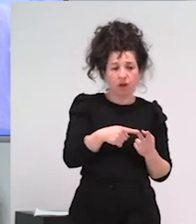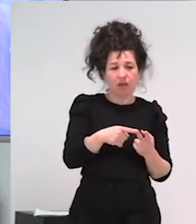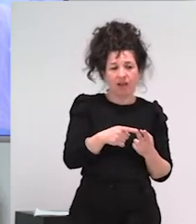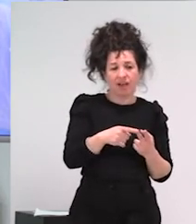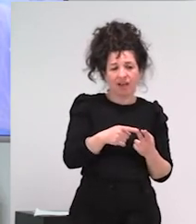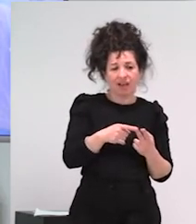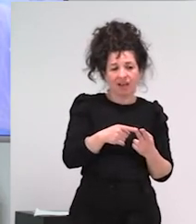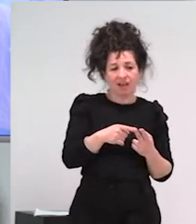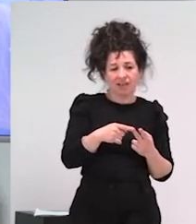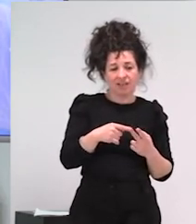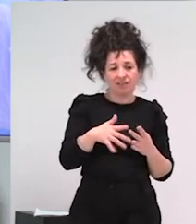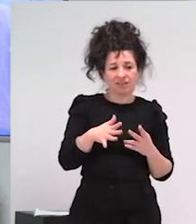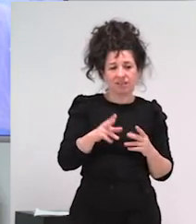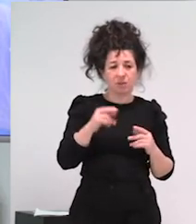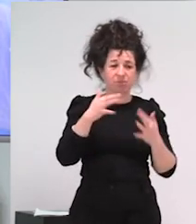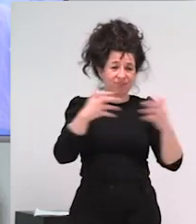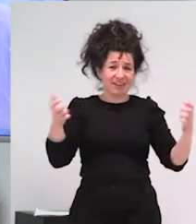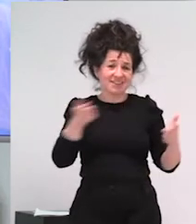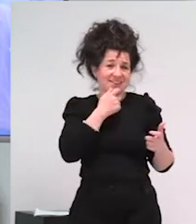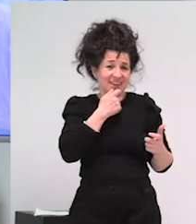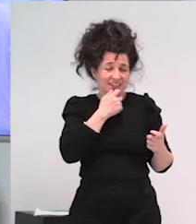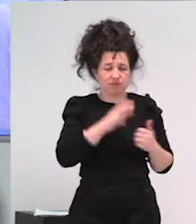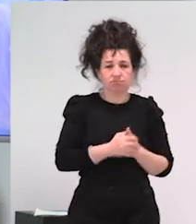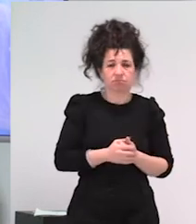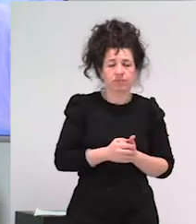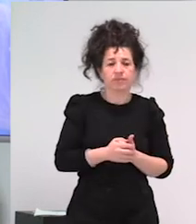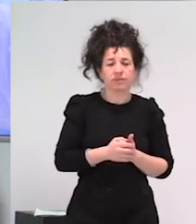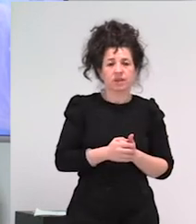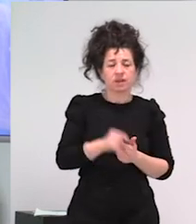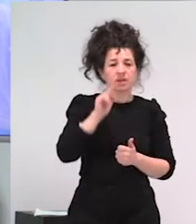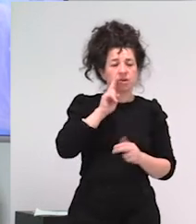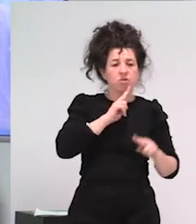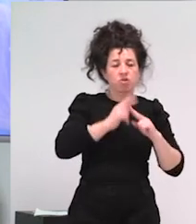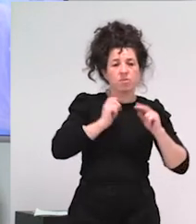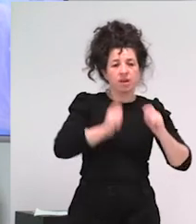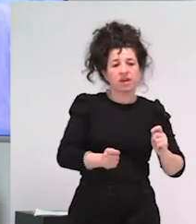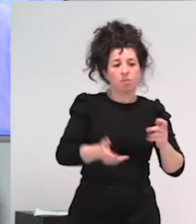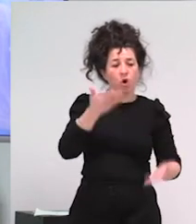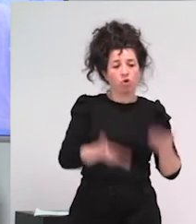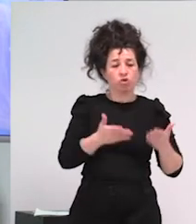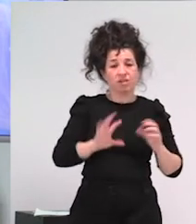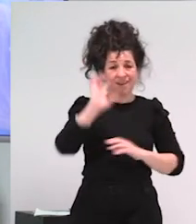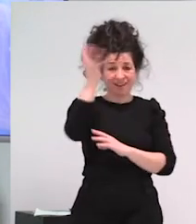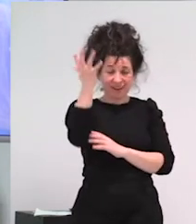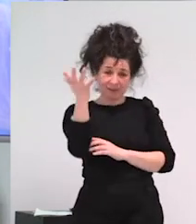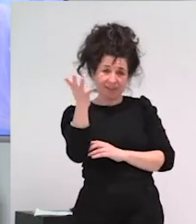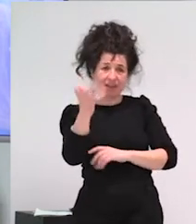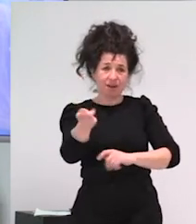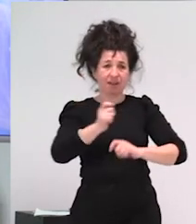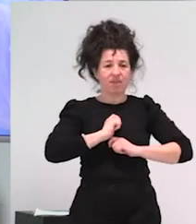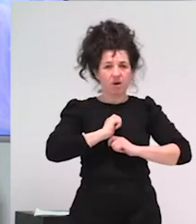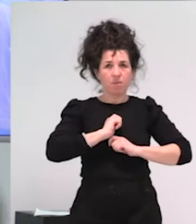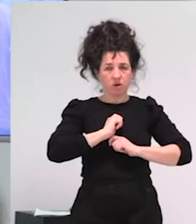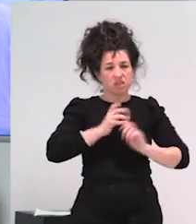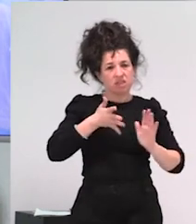permita construir esta cosa que hemos nombrado justicia climática y darle un sentido para nosotras, que no sea solo un significante vacío